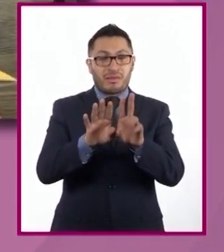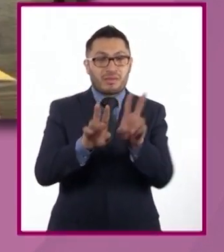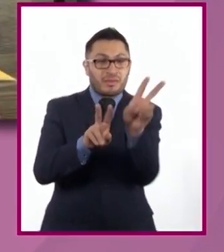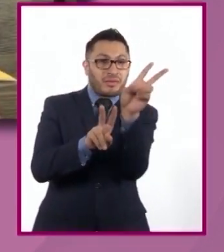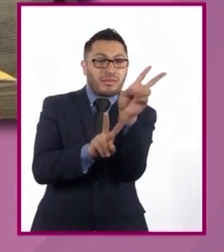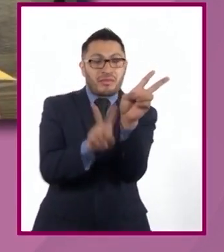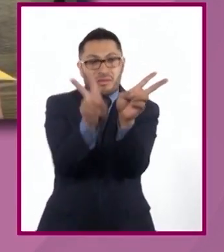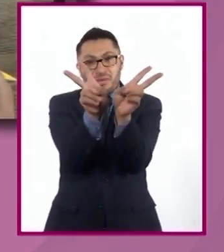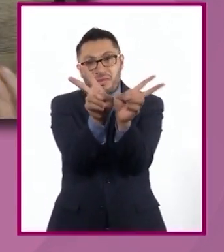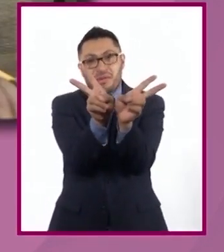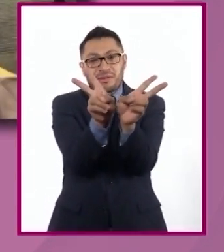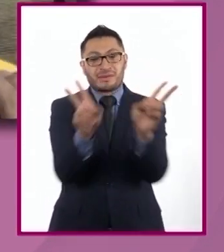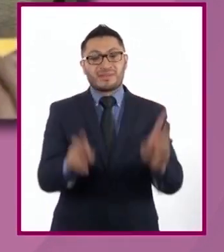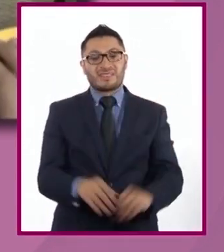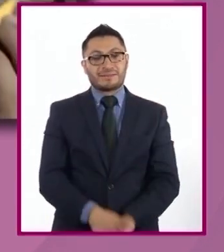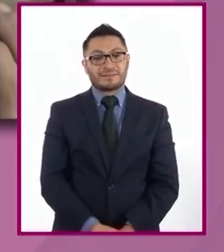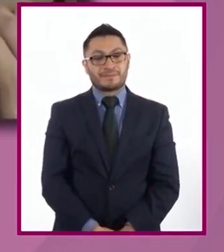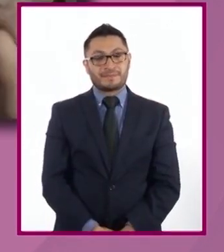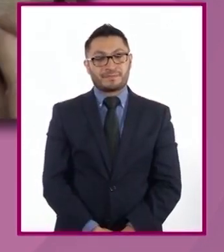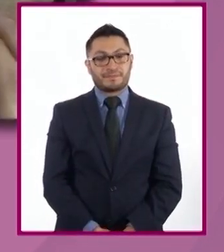después del otro.